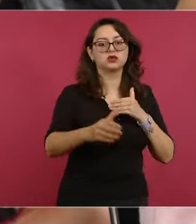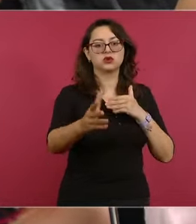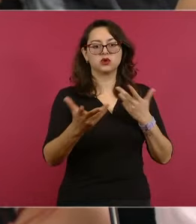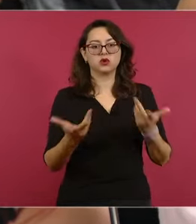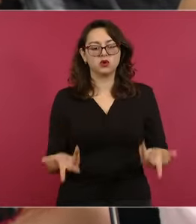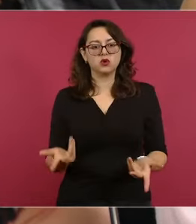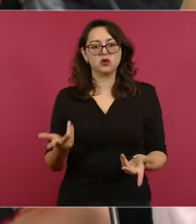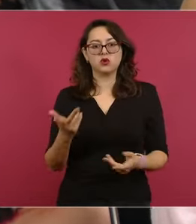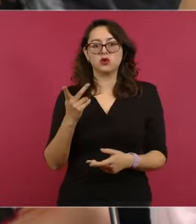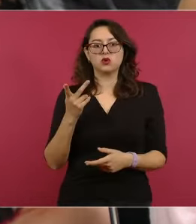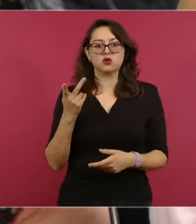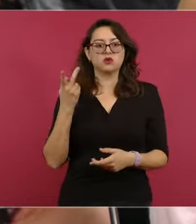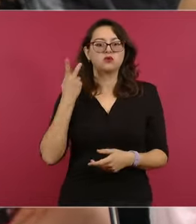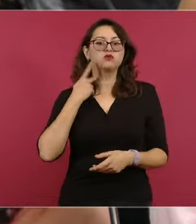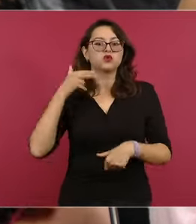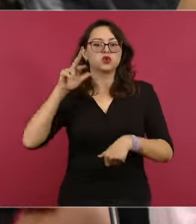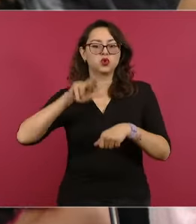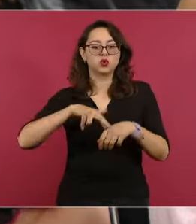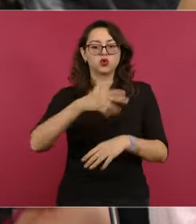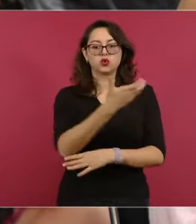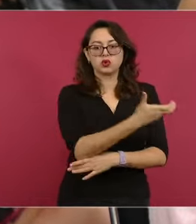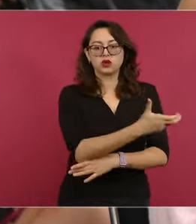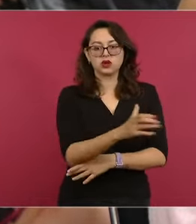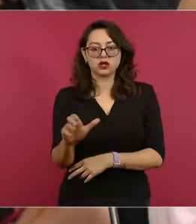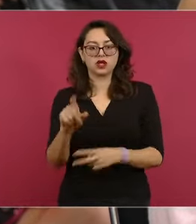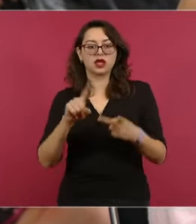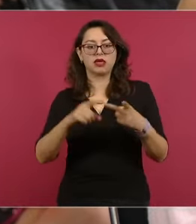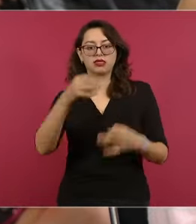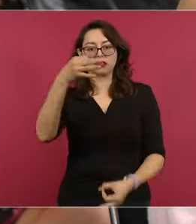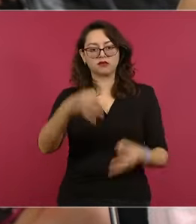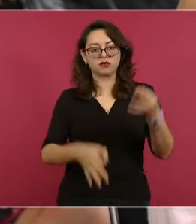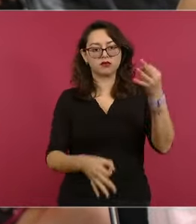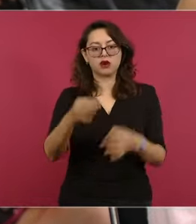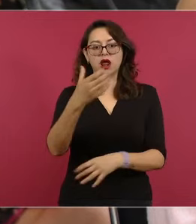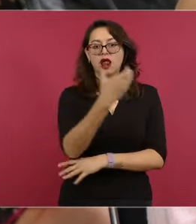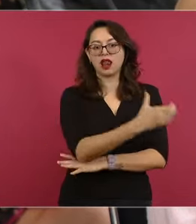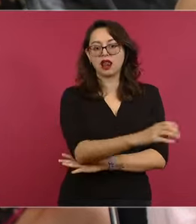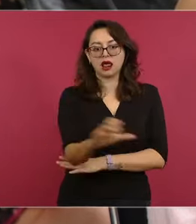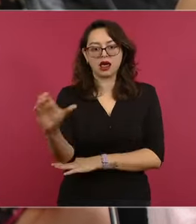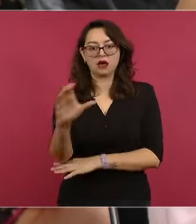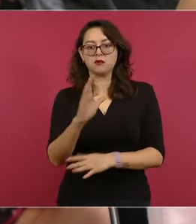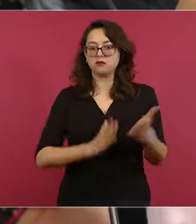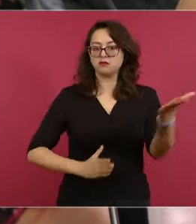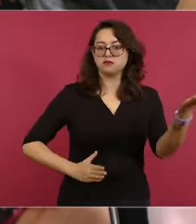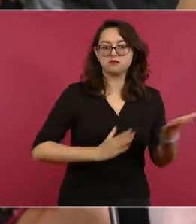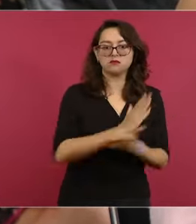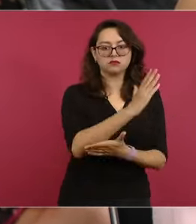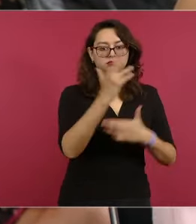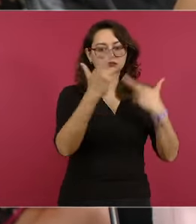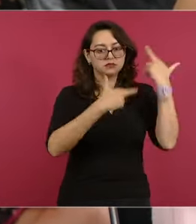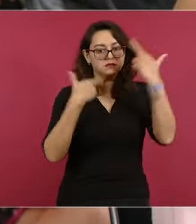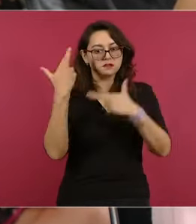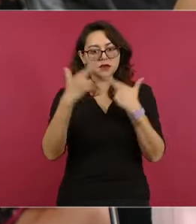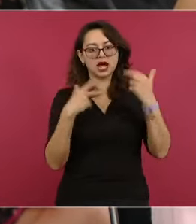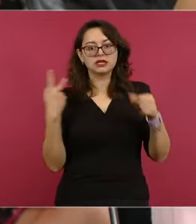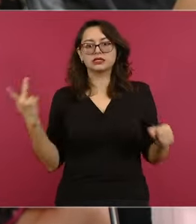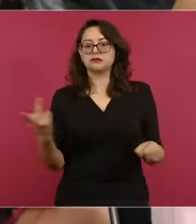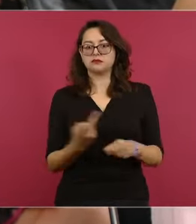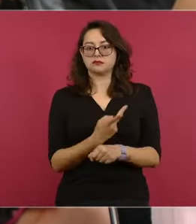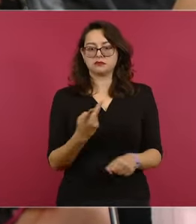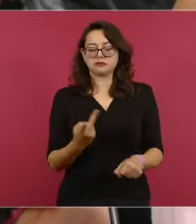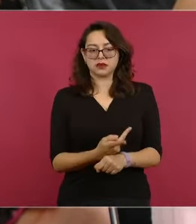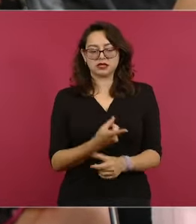la Procuraduría Agraria, con el Tribunal Agrario, y desde luego que ya hay algunos funcionarios,